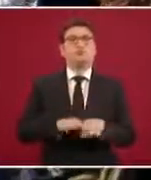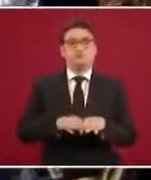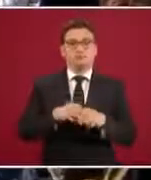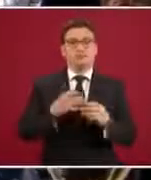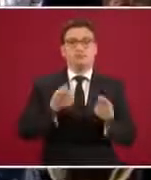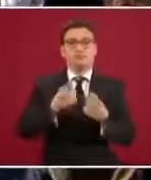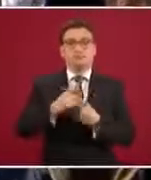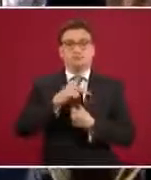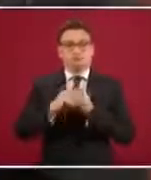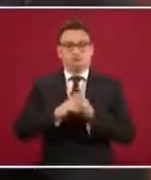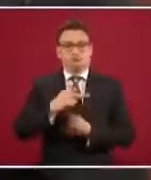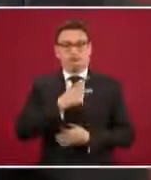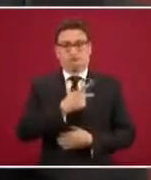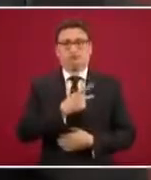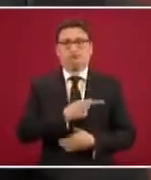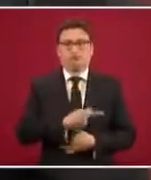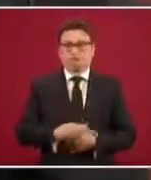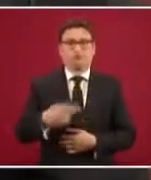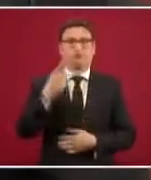pobres.